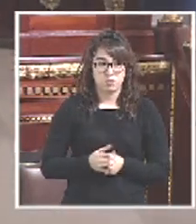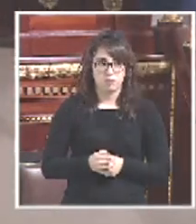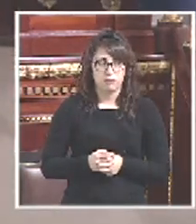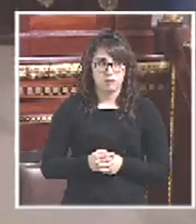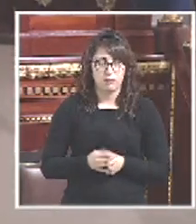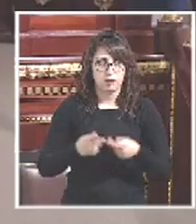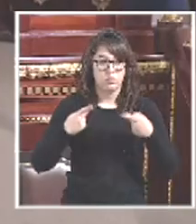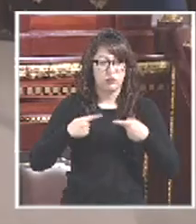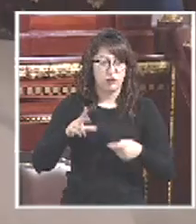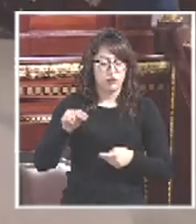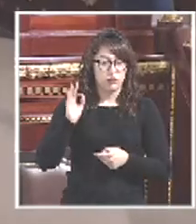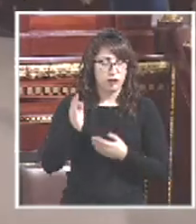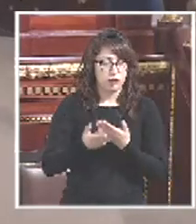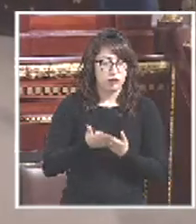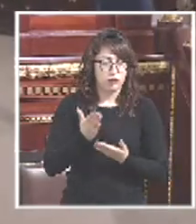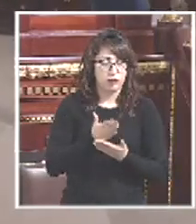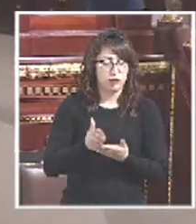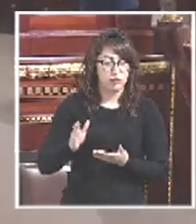Los que estén en contra,